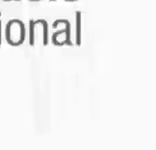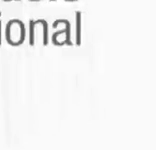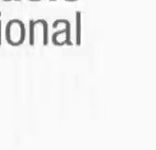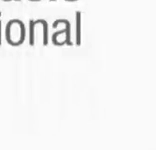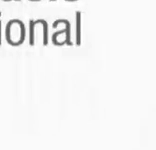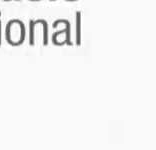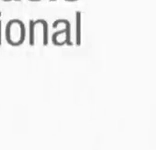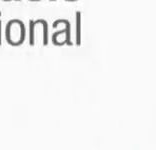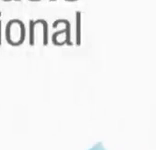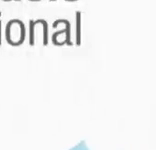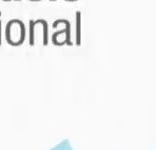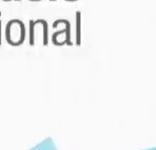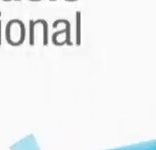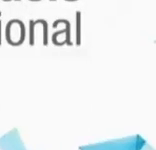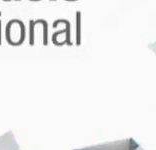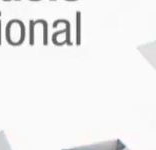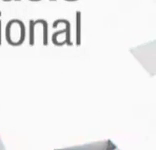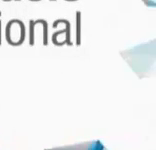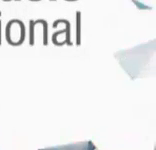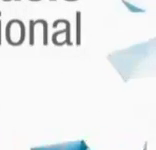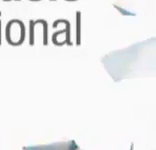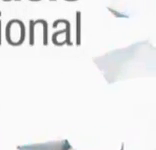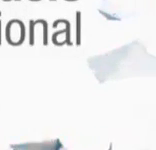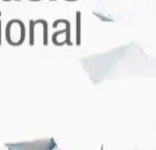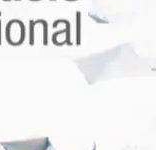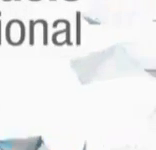Inicio de espacio promocional.